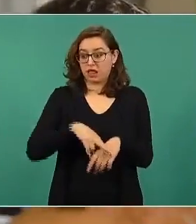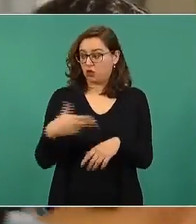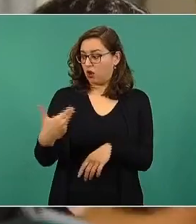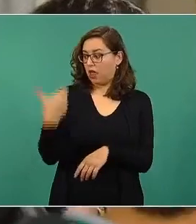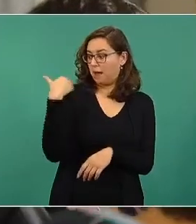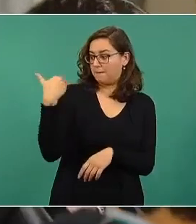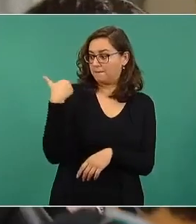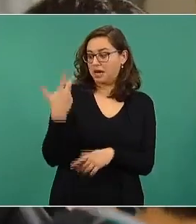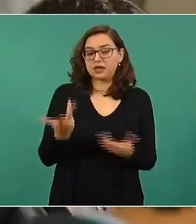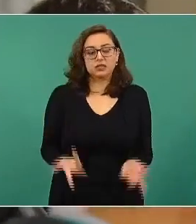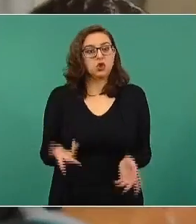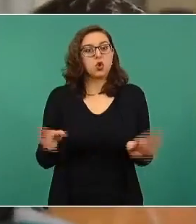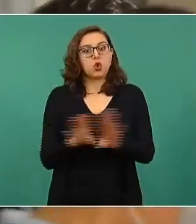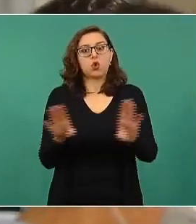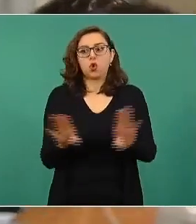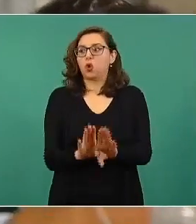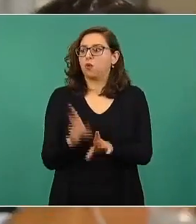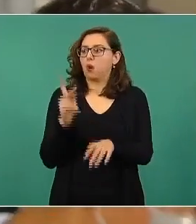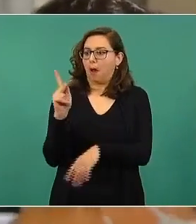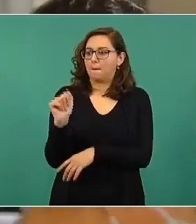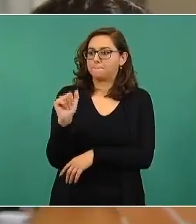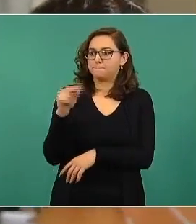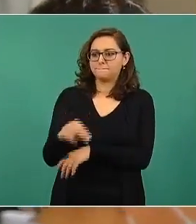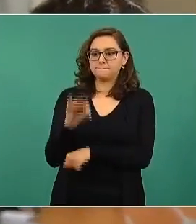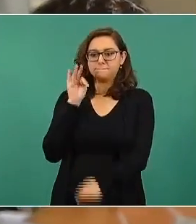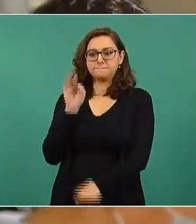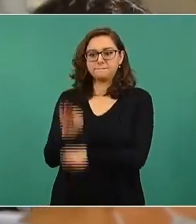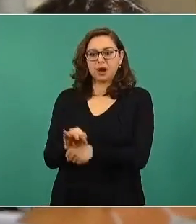denuncia contra Cristina Caballero,